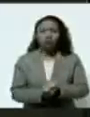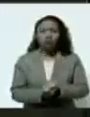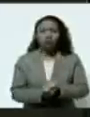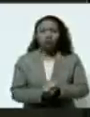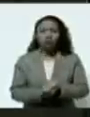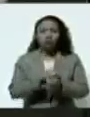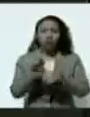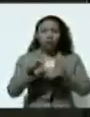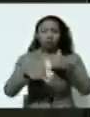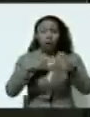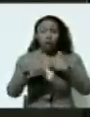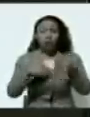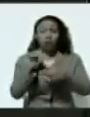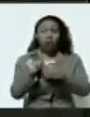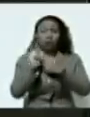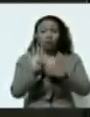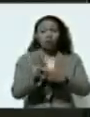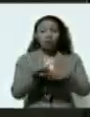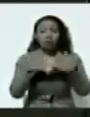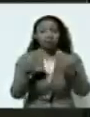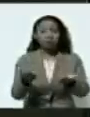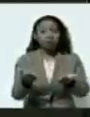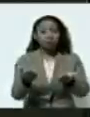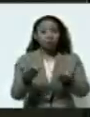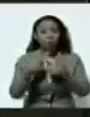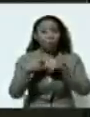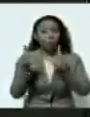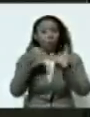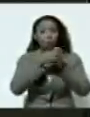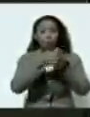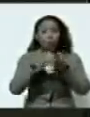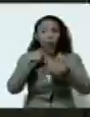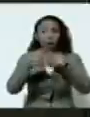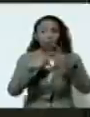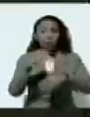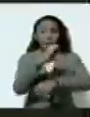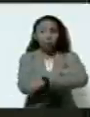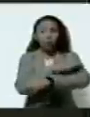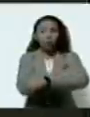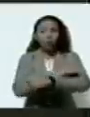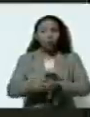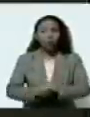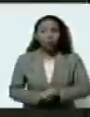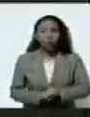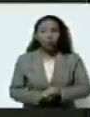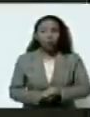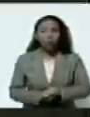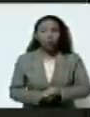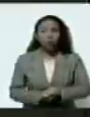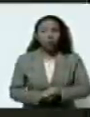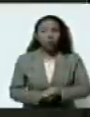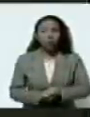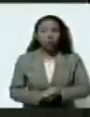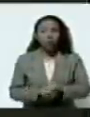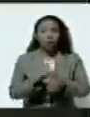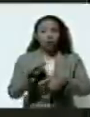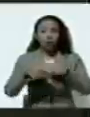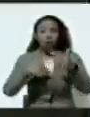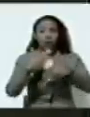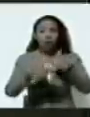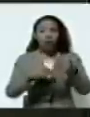Son delincuentes los representantes de otros partidos políticos de oposición. Son delincuentes